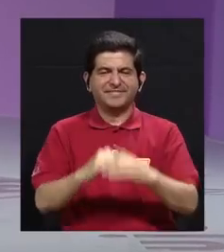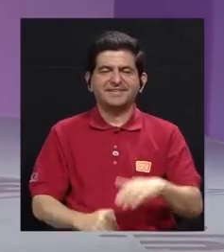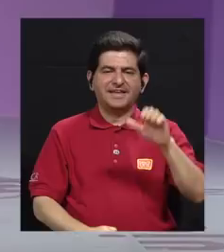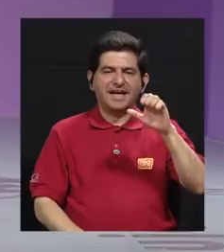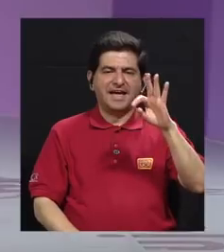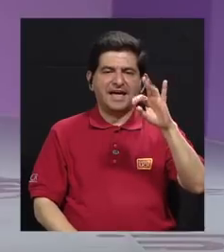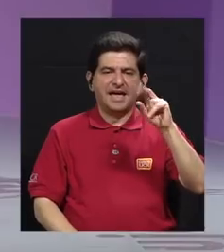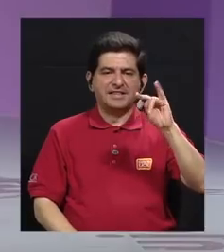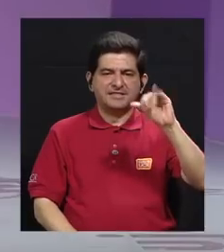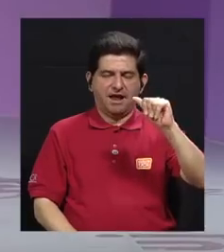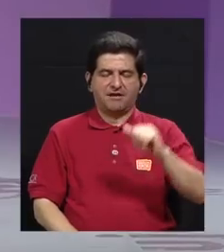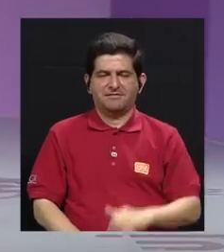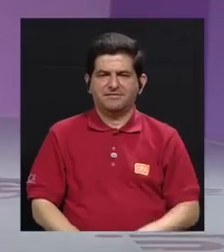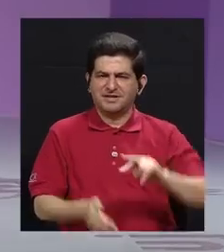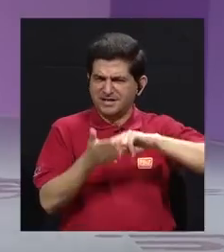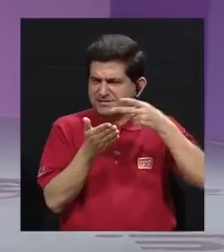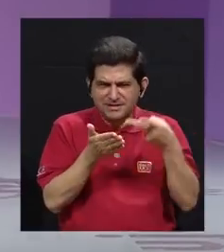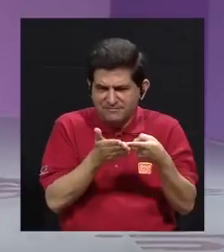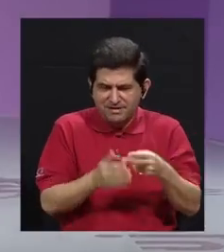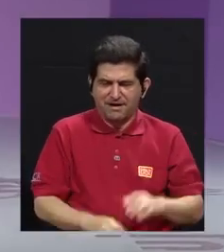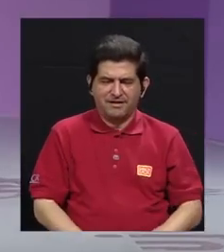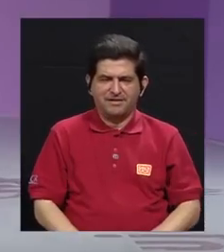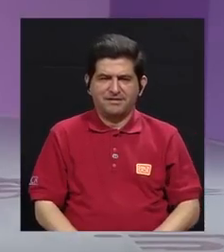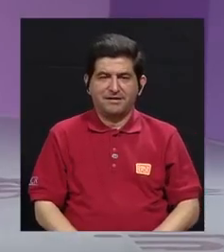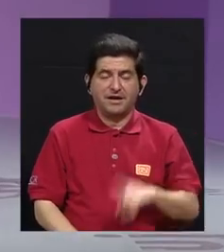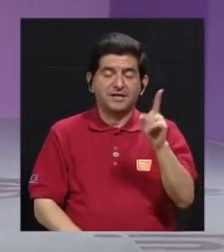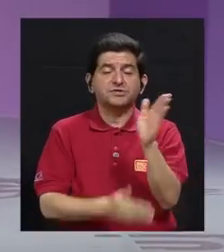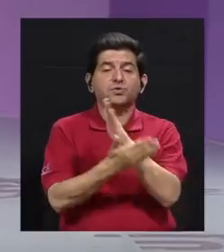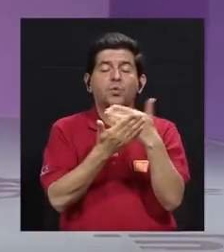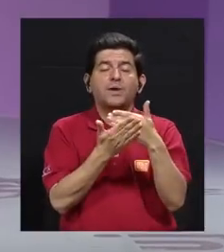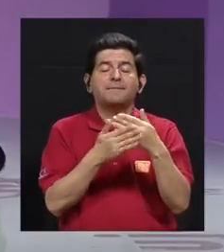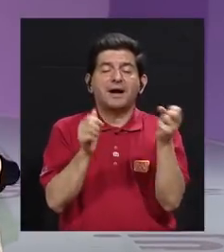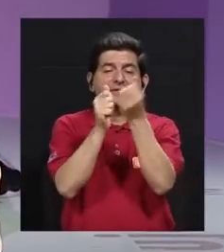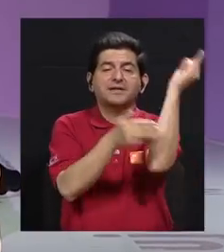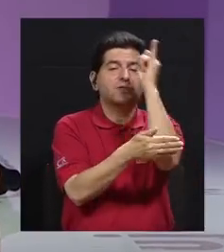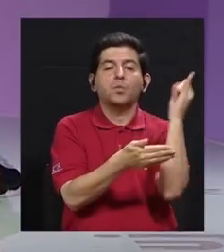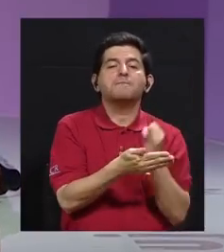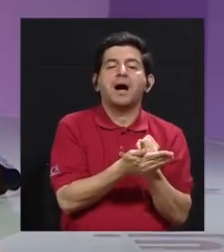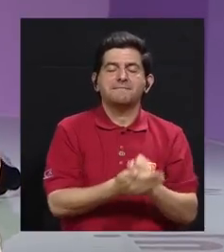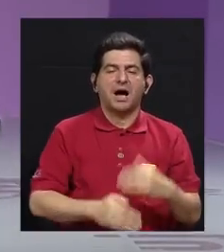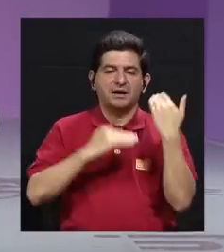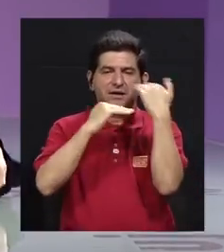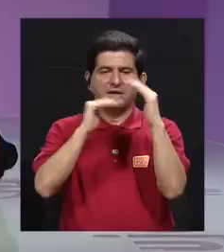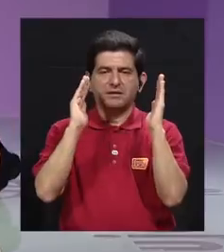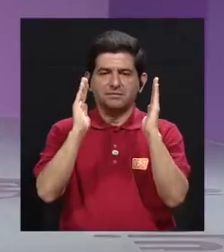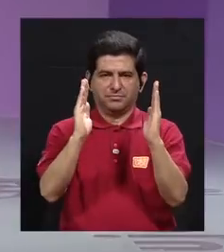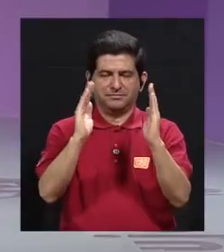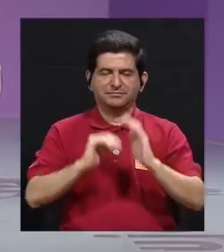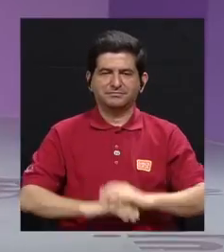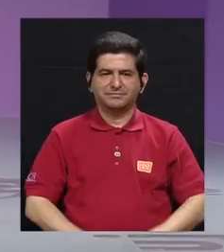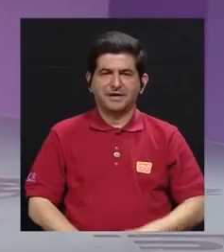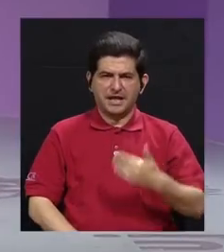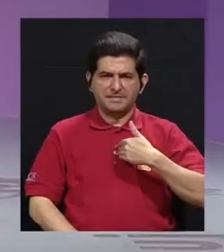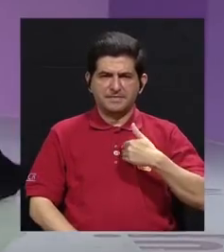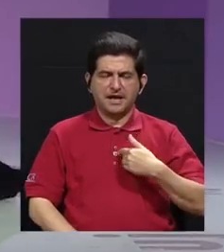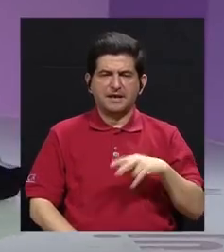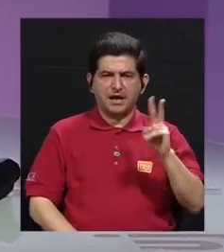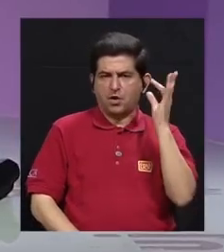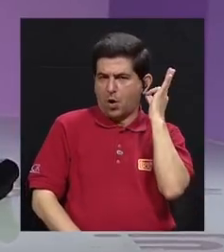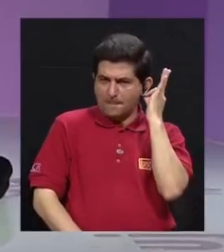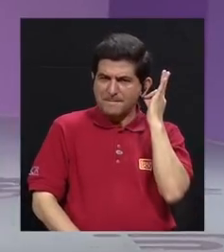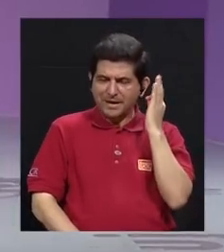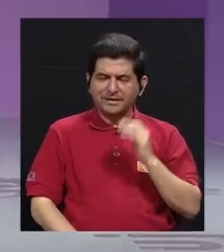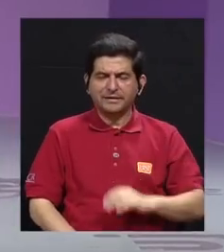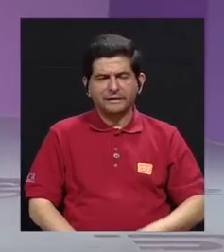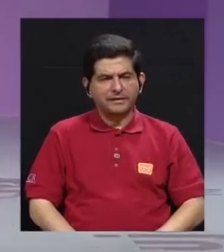cercada de etnicidad. O sea, etnicidad es un pedazo de mapa cercado, ¿no? Hay